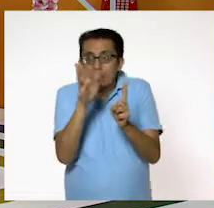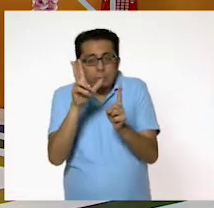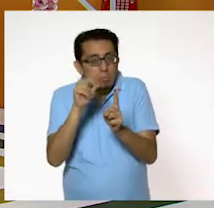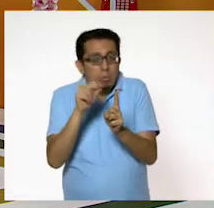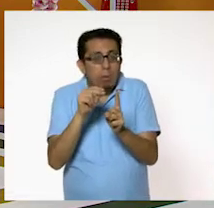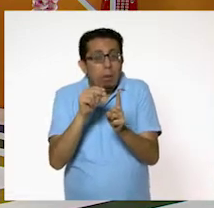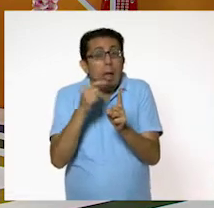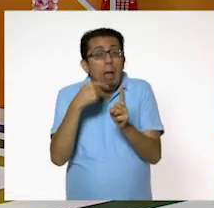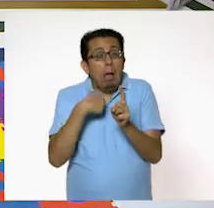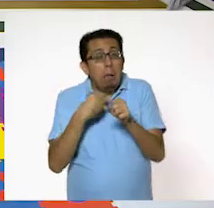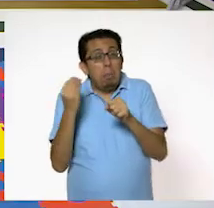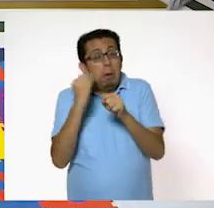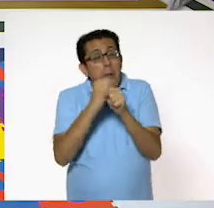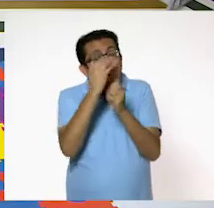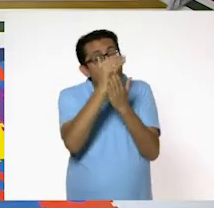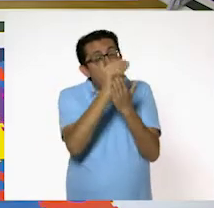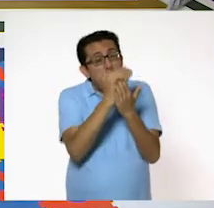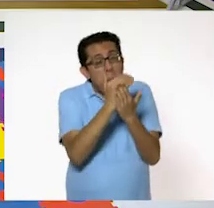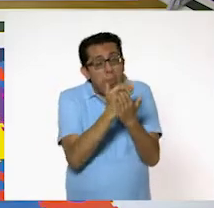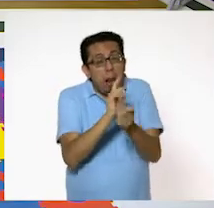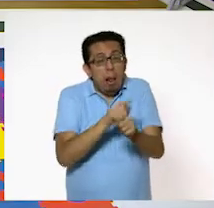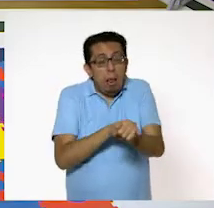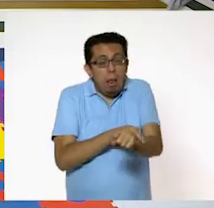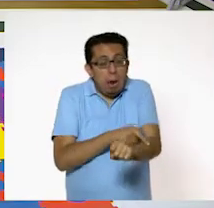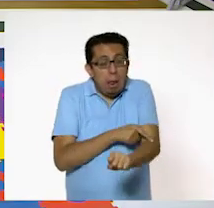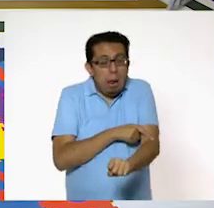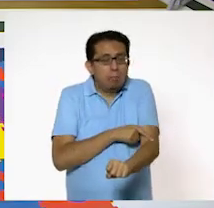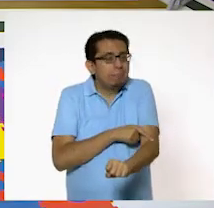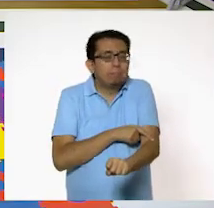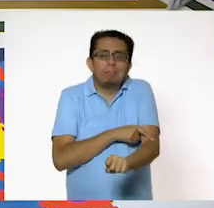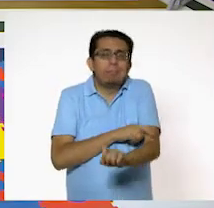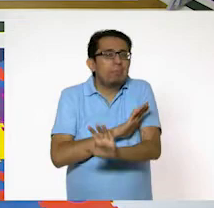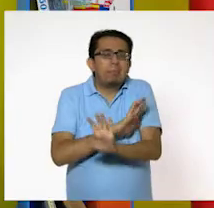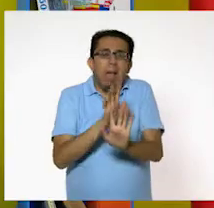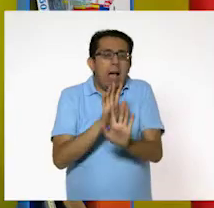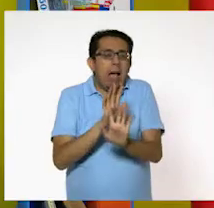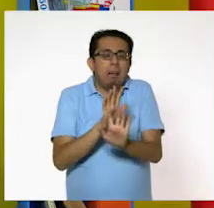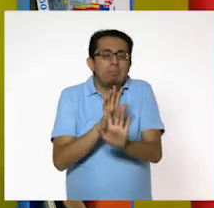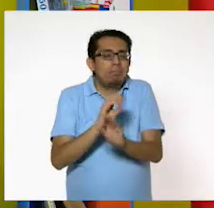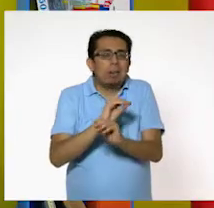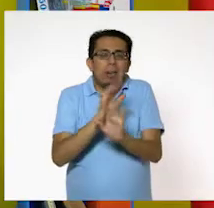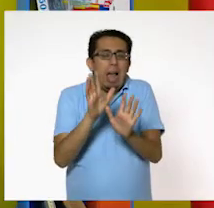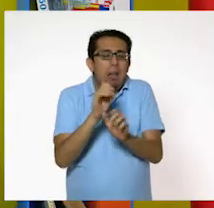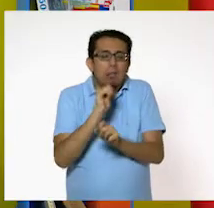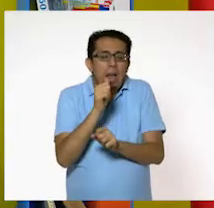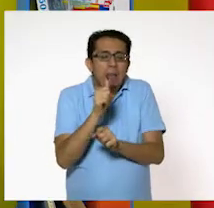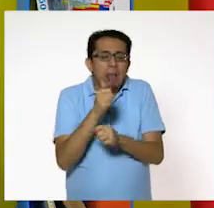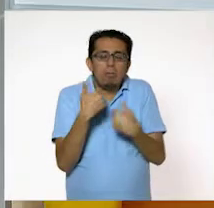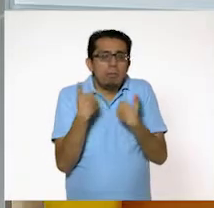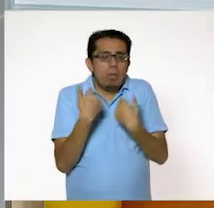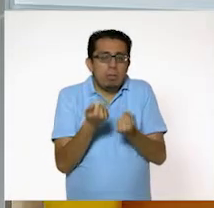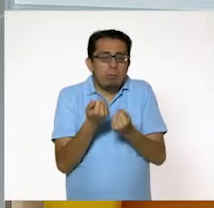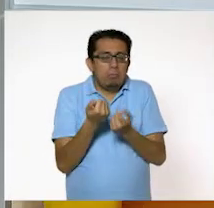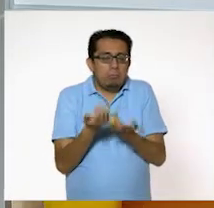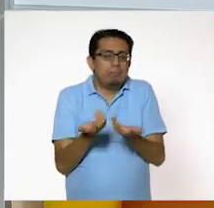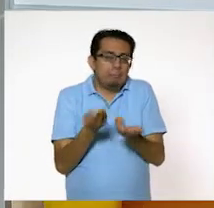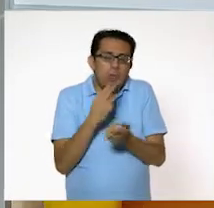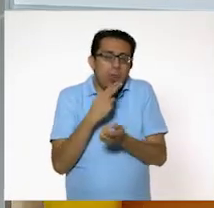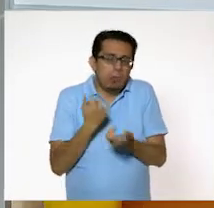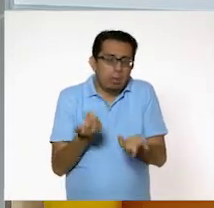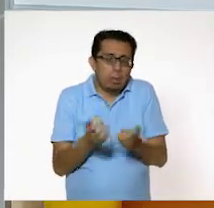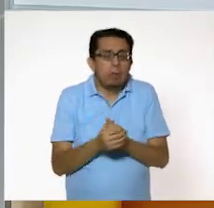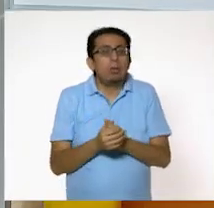un montón de cosas, pues sí, no. Ya no sería claro, ya no tendría esa función, ¿de acuerdo? Sí.